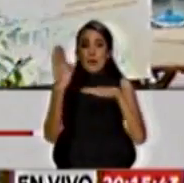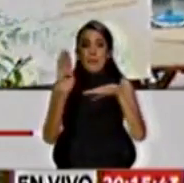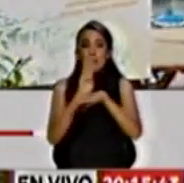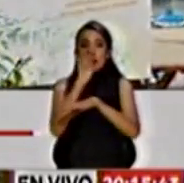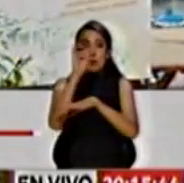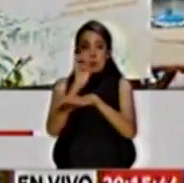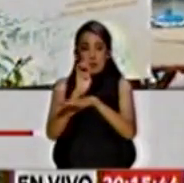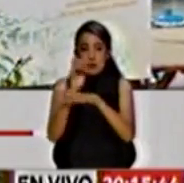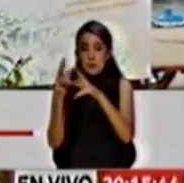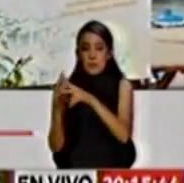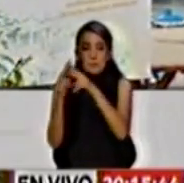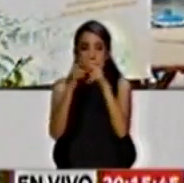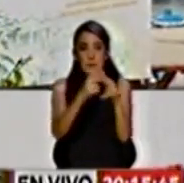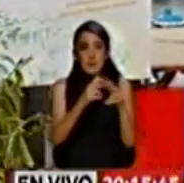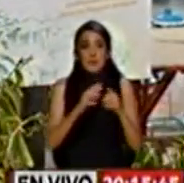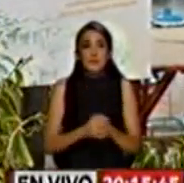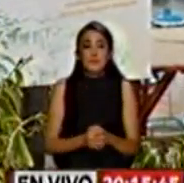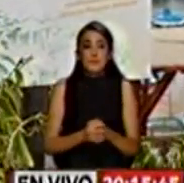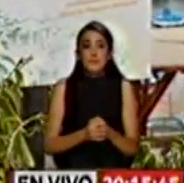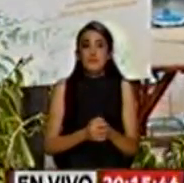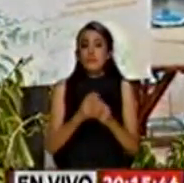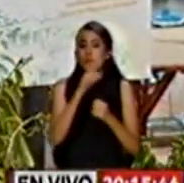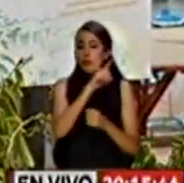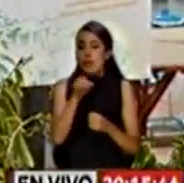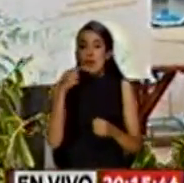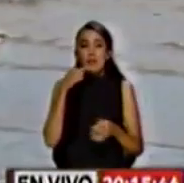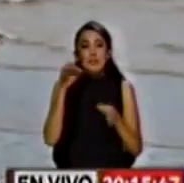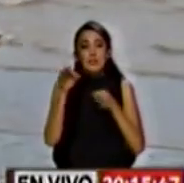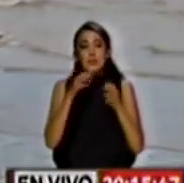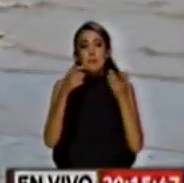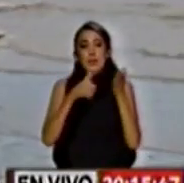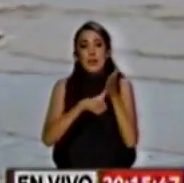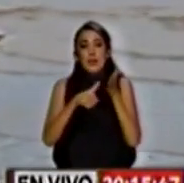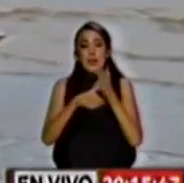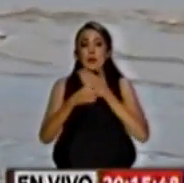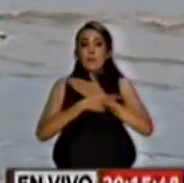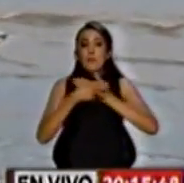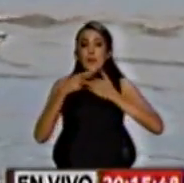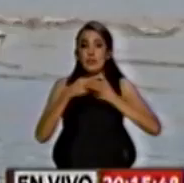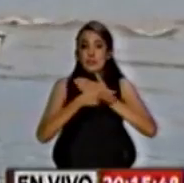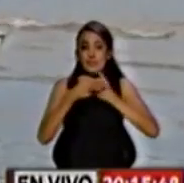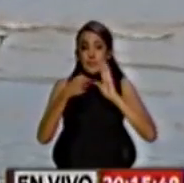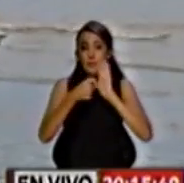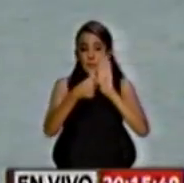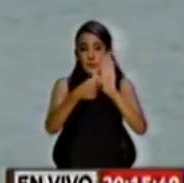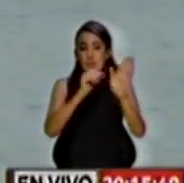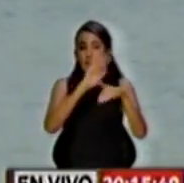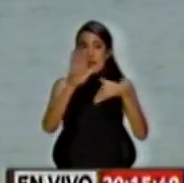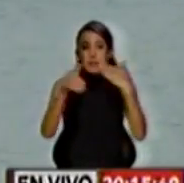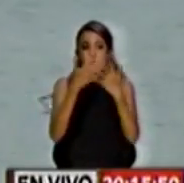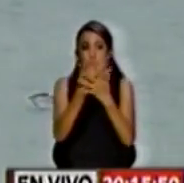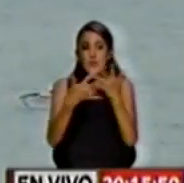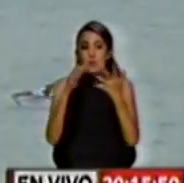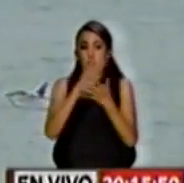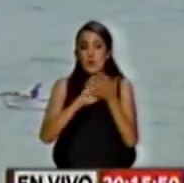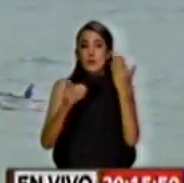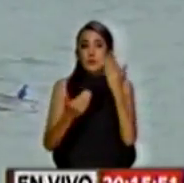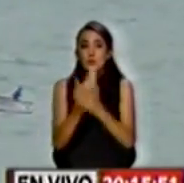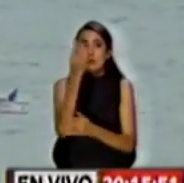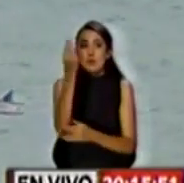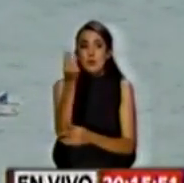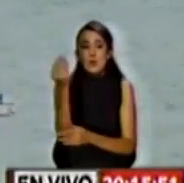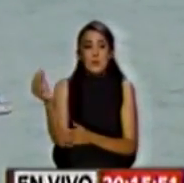jurado señaló que el ministerio de hidrocarburos será el encargado de publicar el nuevo tarifario que entrará en vigencia de manera inmediata y